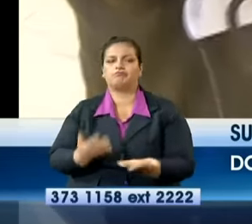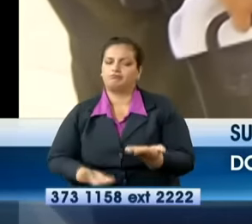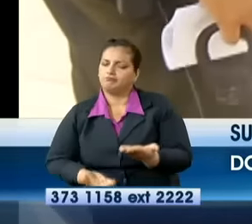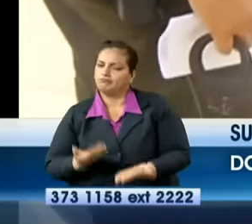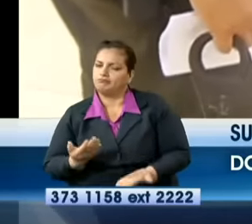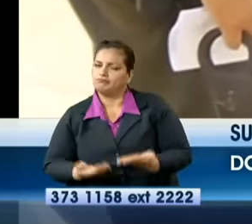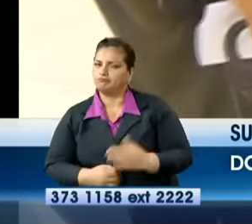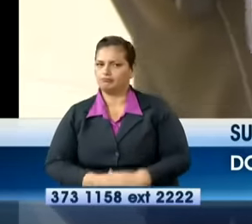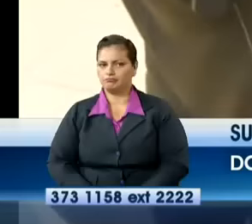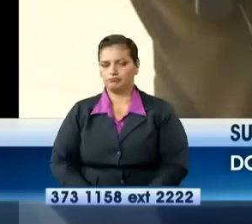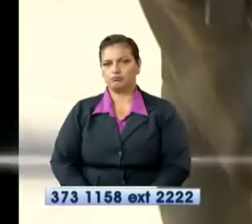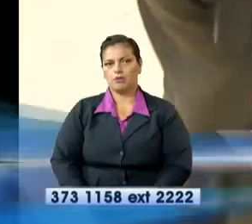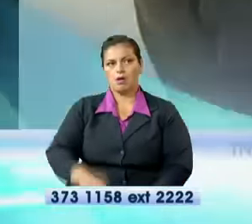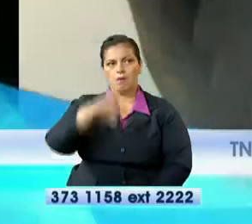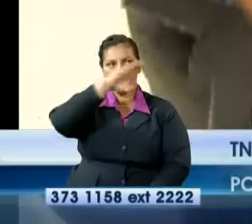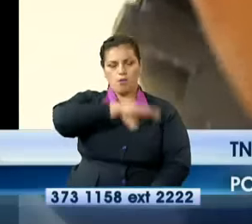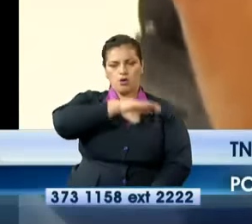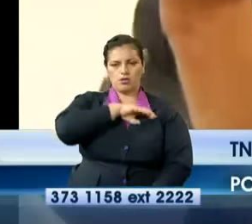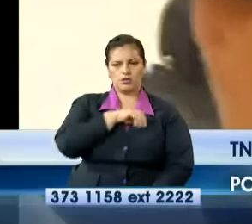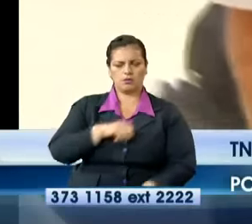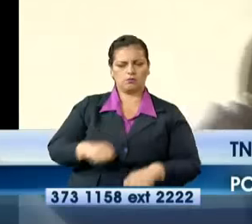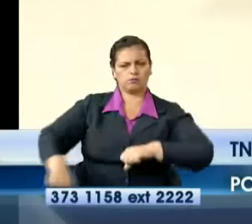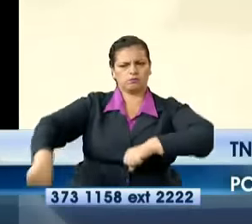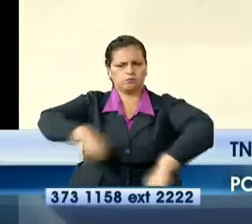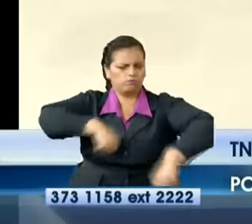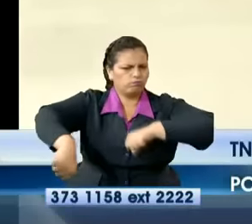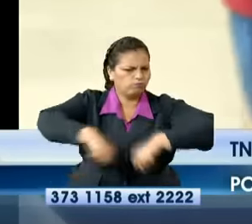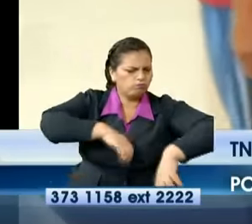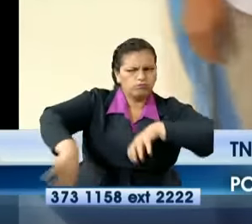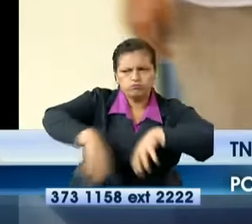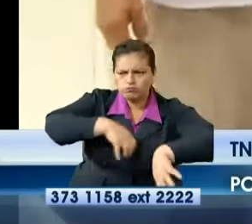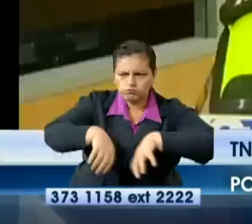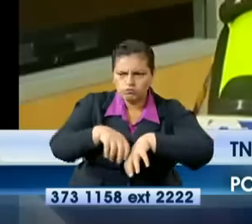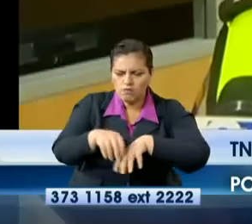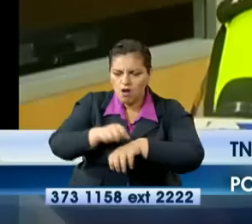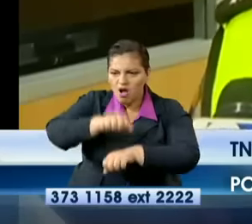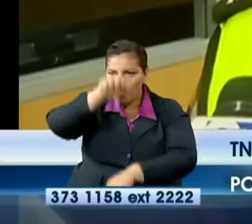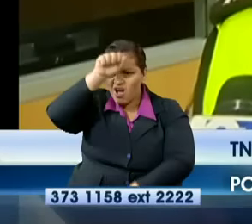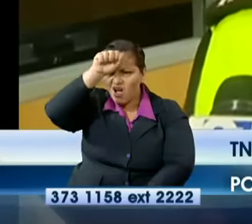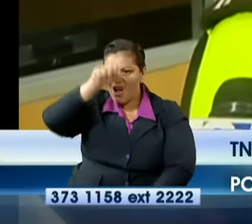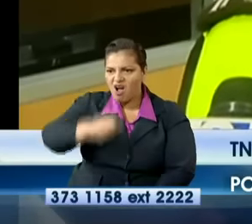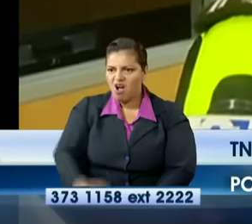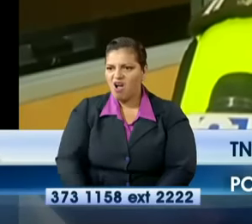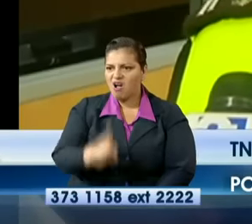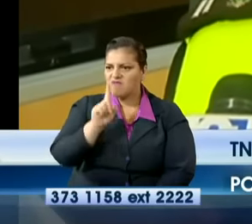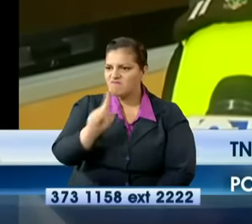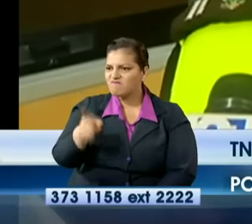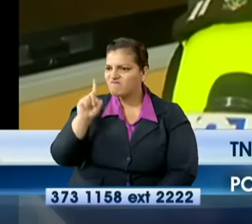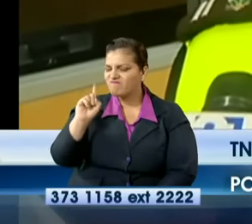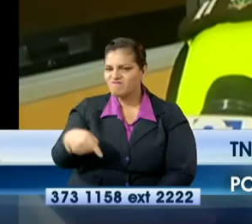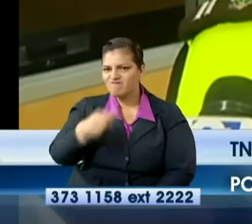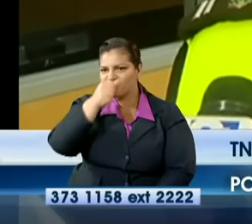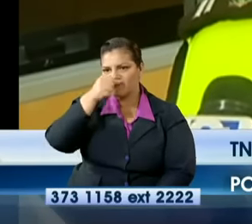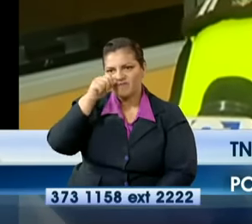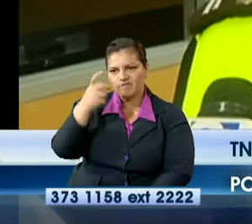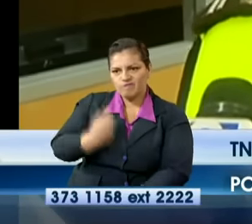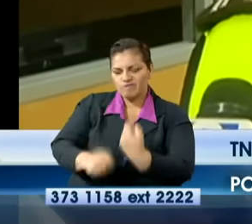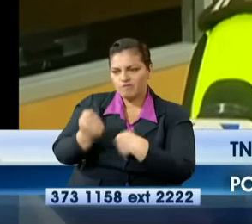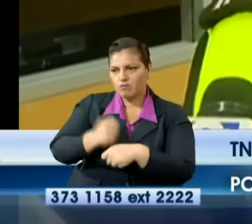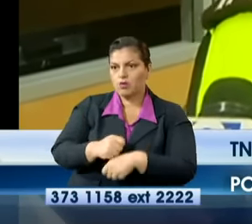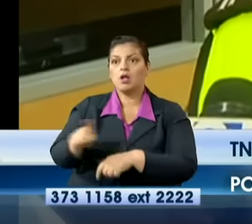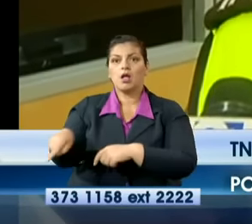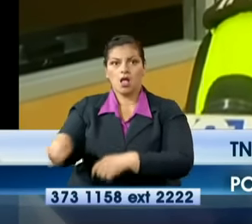cruce de manos, entonces procedimos a la aprehensión y aislamiento del menor, en donde al momento de someter las pruebas correspondientes dio